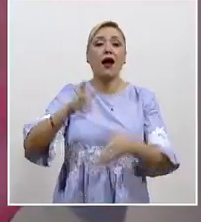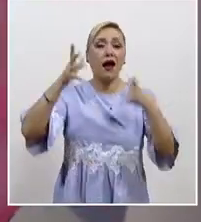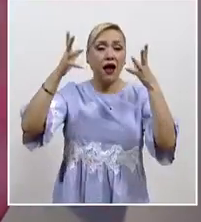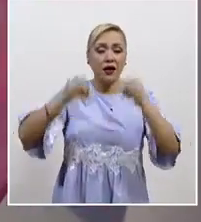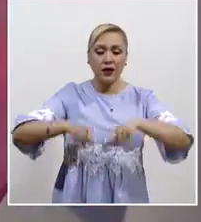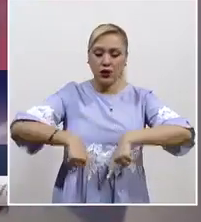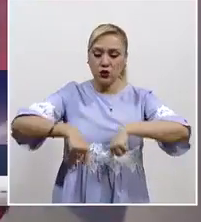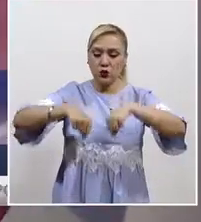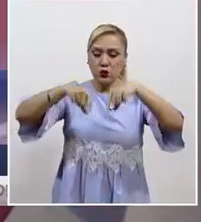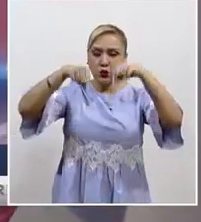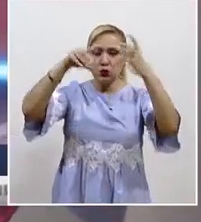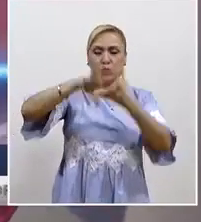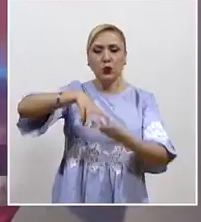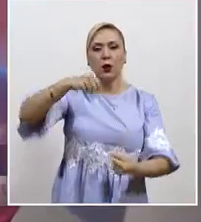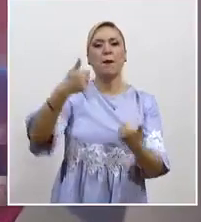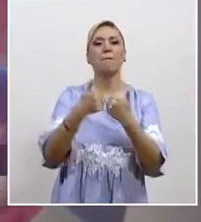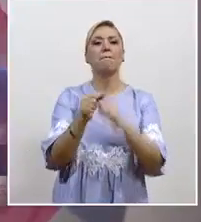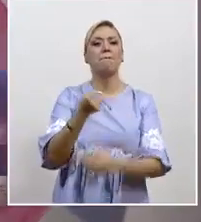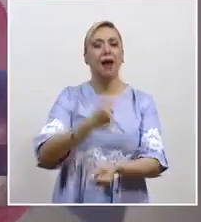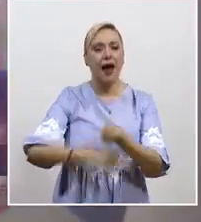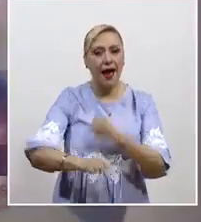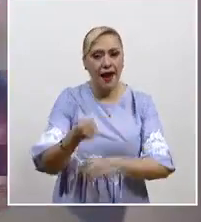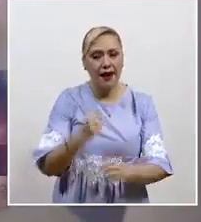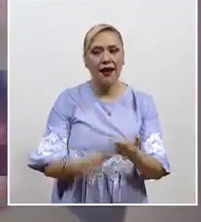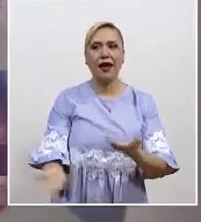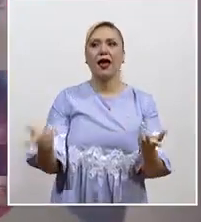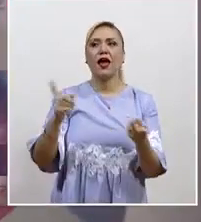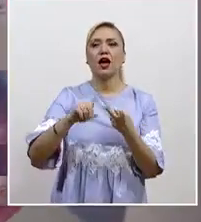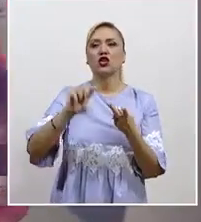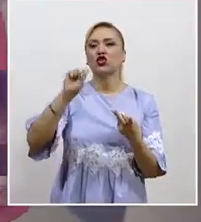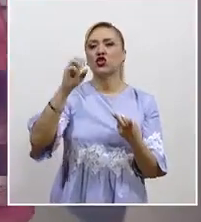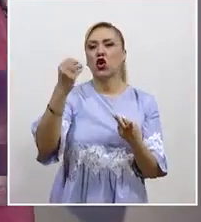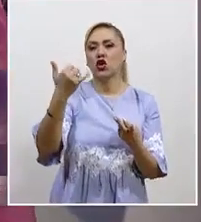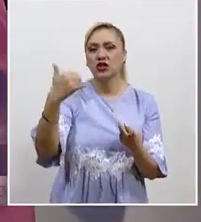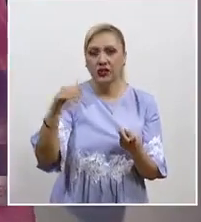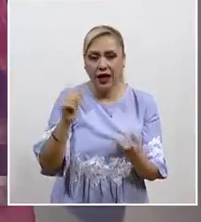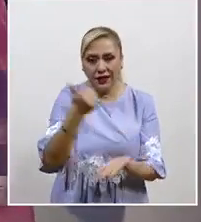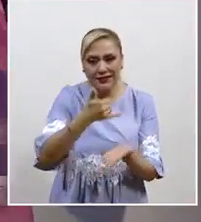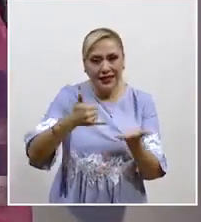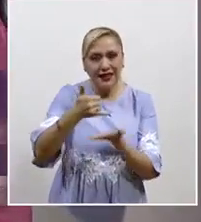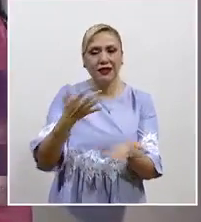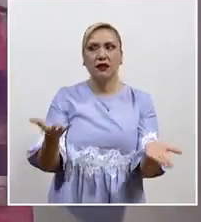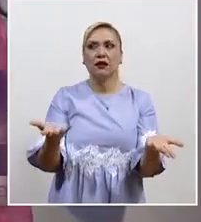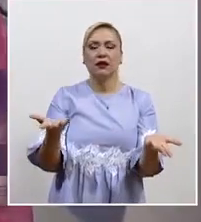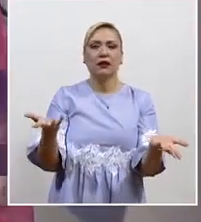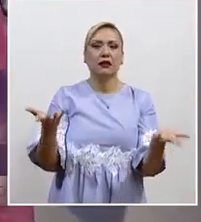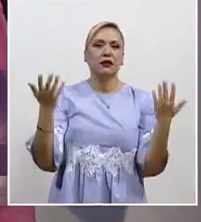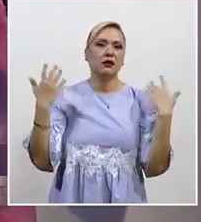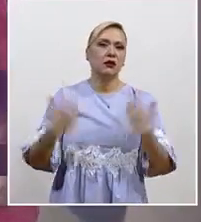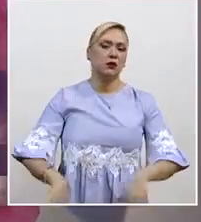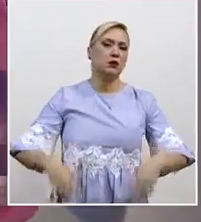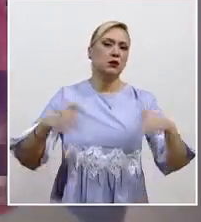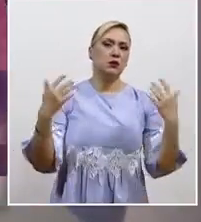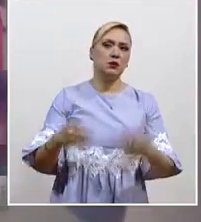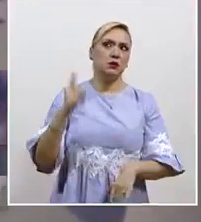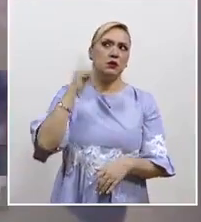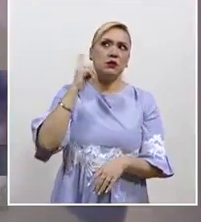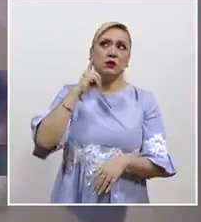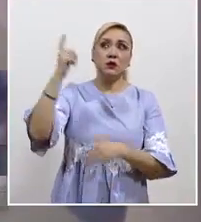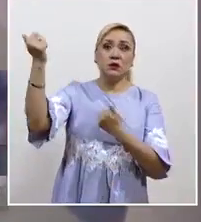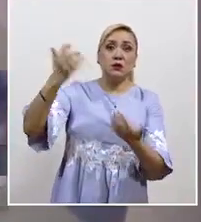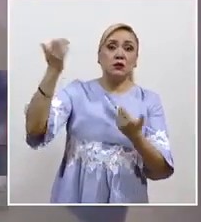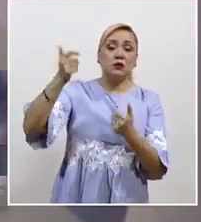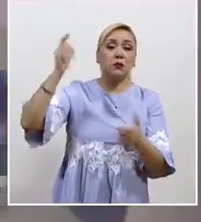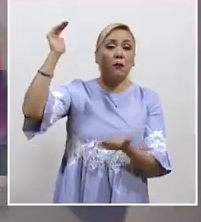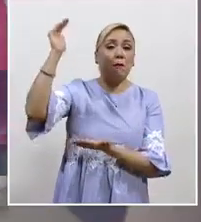viviendo los efectos de una guerra en el precio final de cualquier tipo de producto porque entonces ya se da